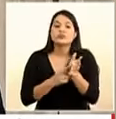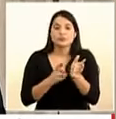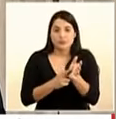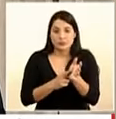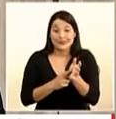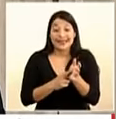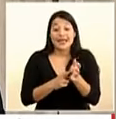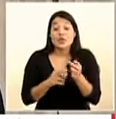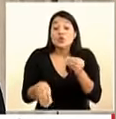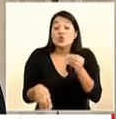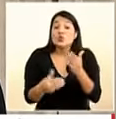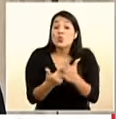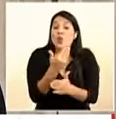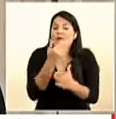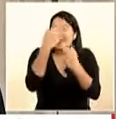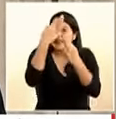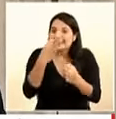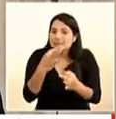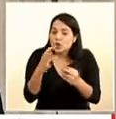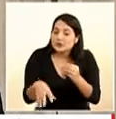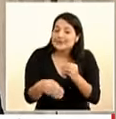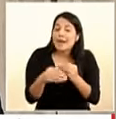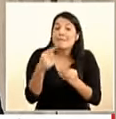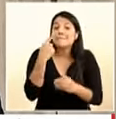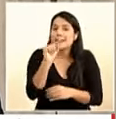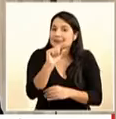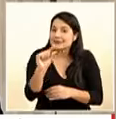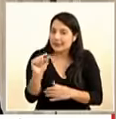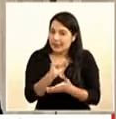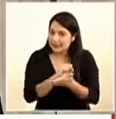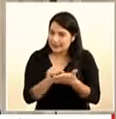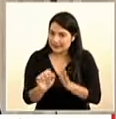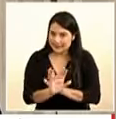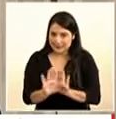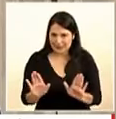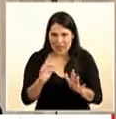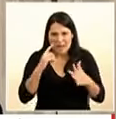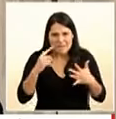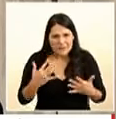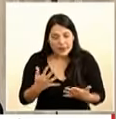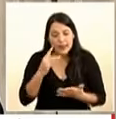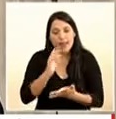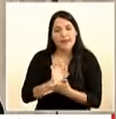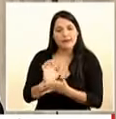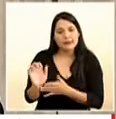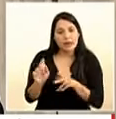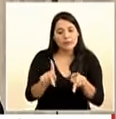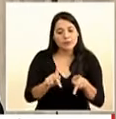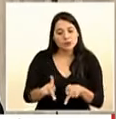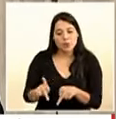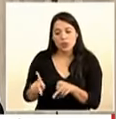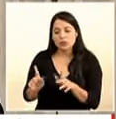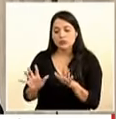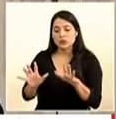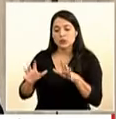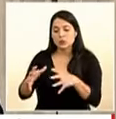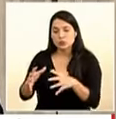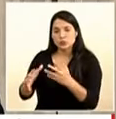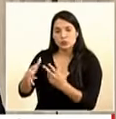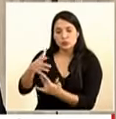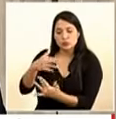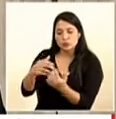semana santa para protegernos en qué sentido para que la gente no haya espacios de aglomeración y logremos